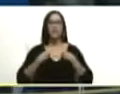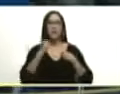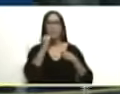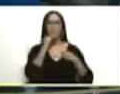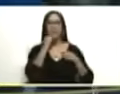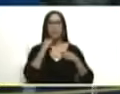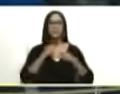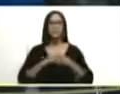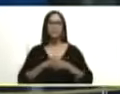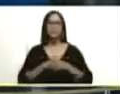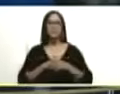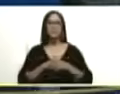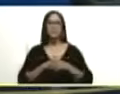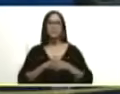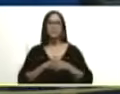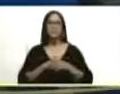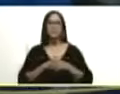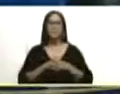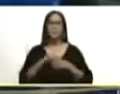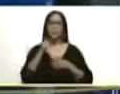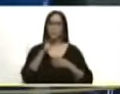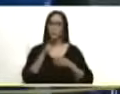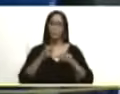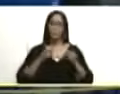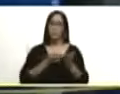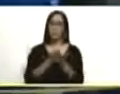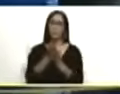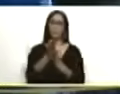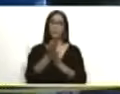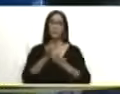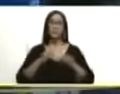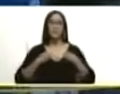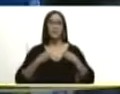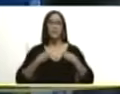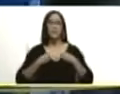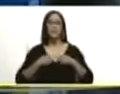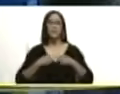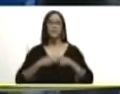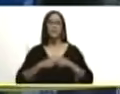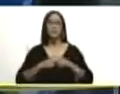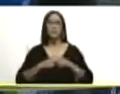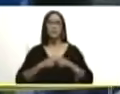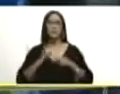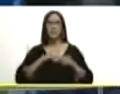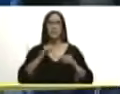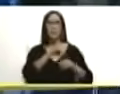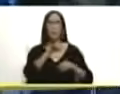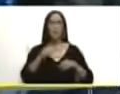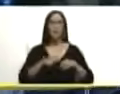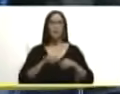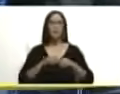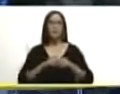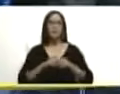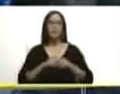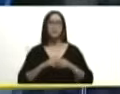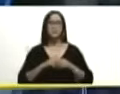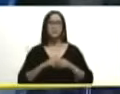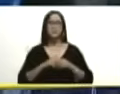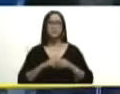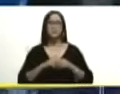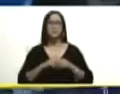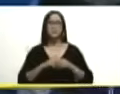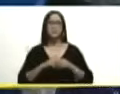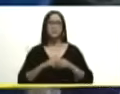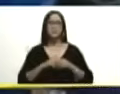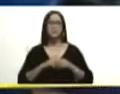En Valencia. Valencia. Oye, tú eres inmortal, Ovejo. Tuvimos que regresar de urgencia. Estás igualito. Estuve en Chile. No te han